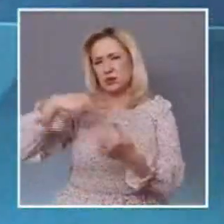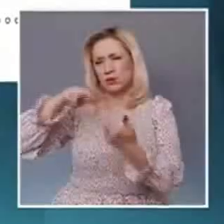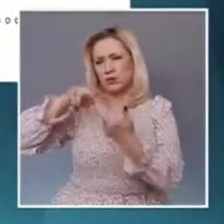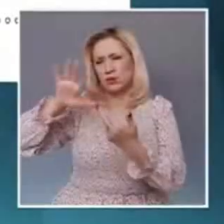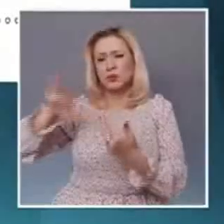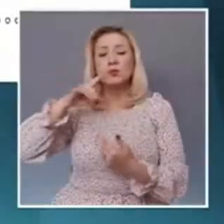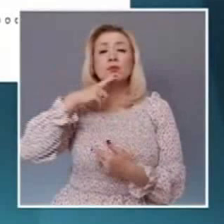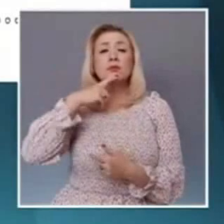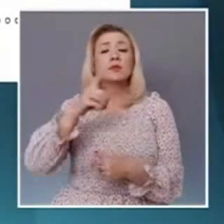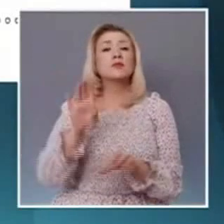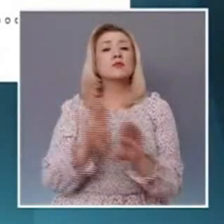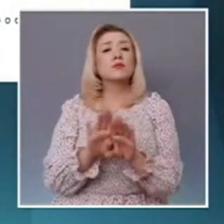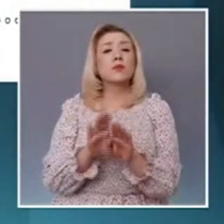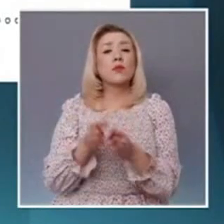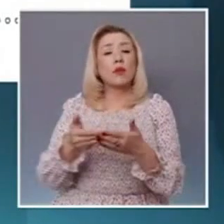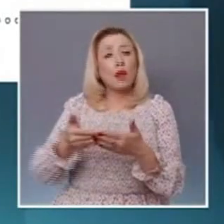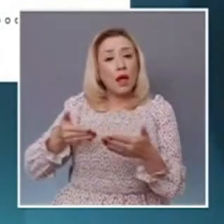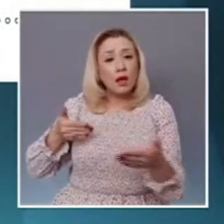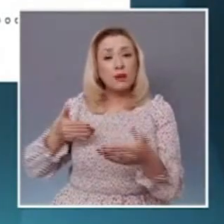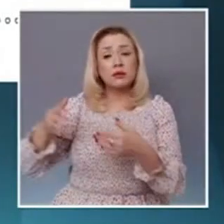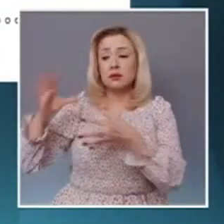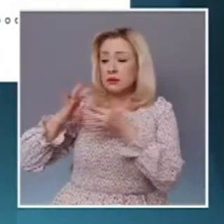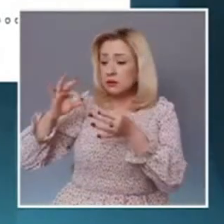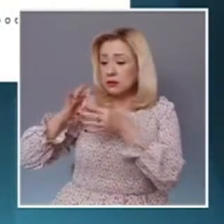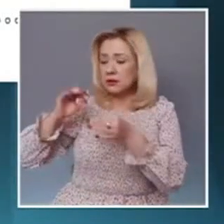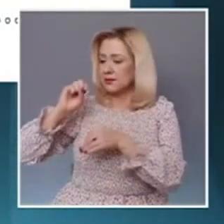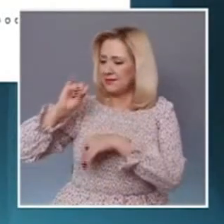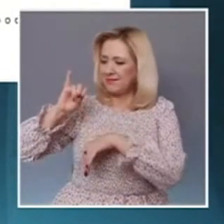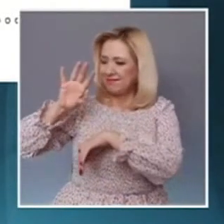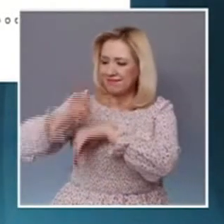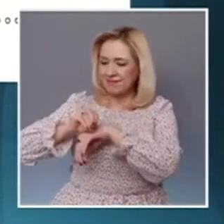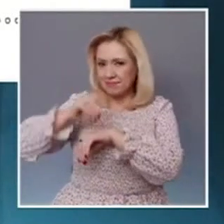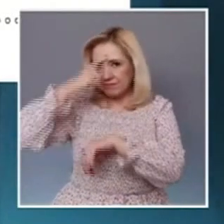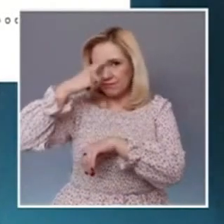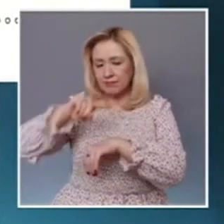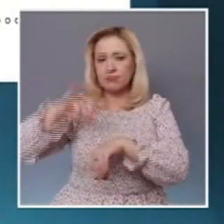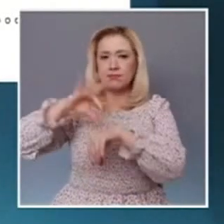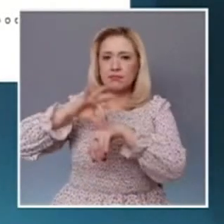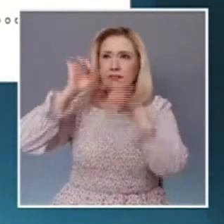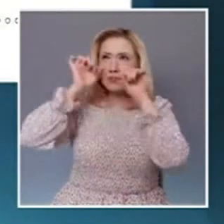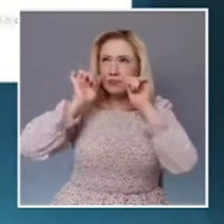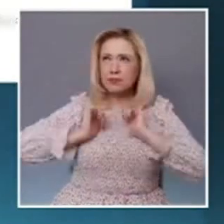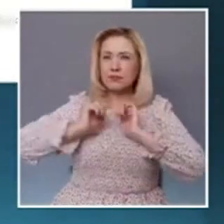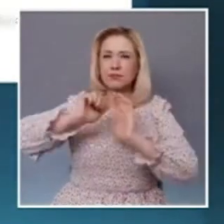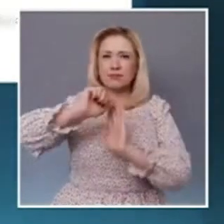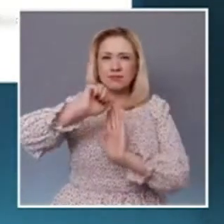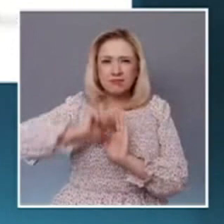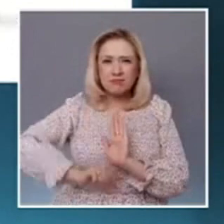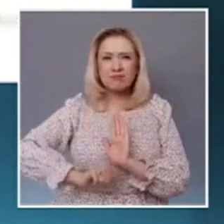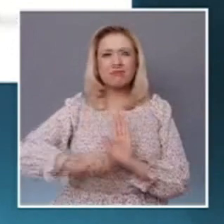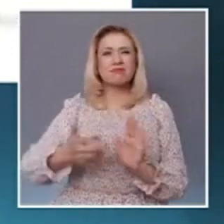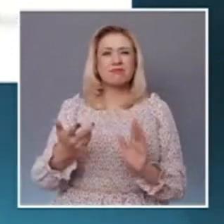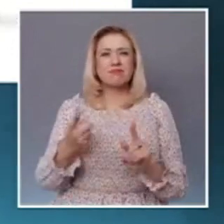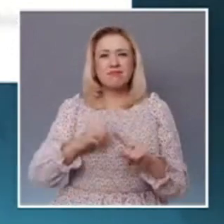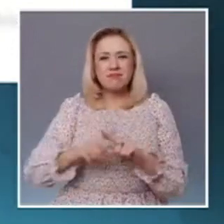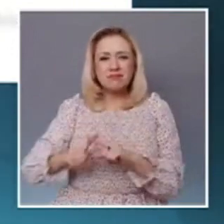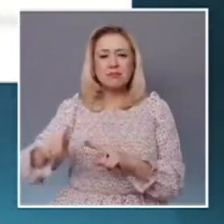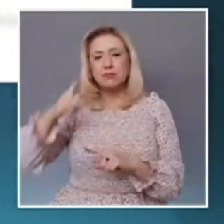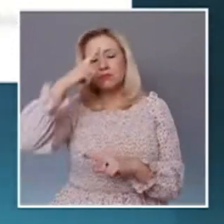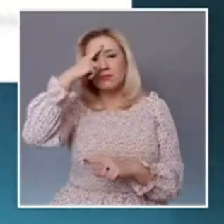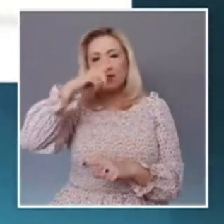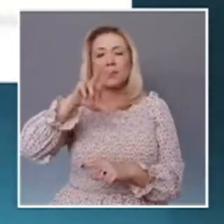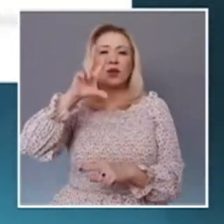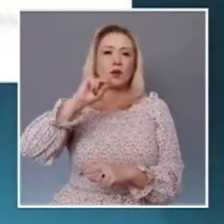informado y acceso a la información en materia de salud son instrumentos esenciales para evitar la violencia obstétrica. En el caso